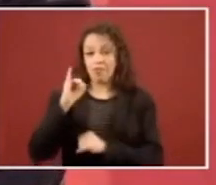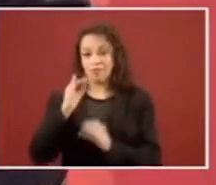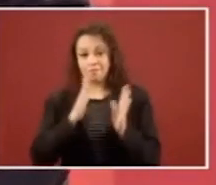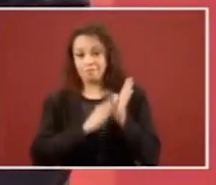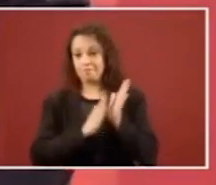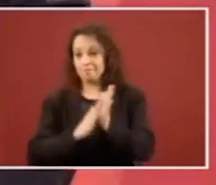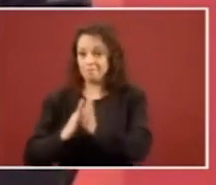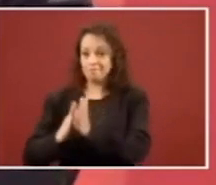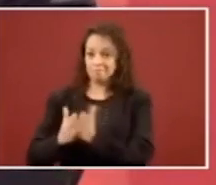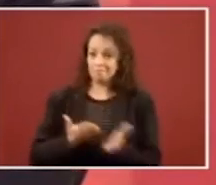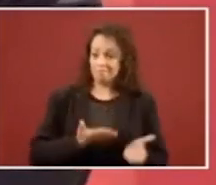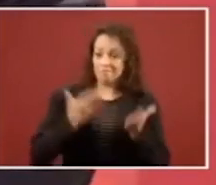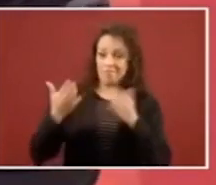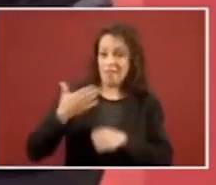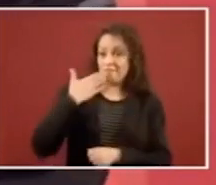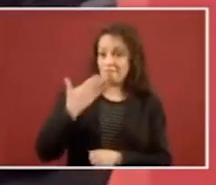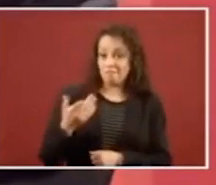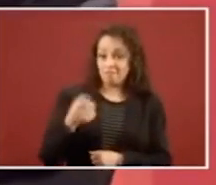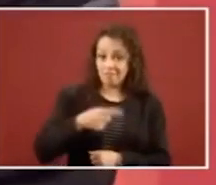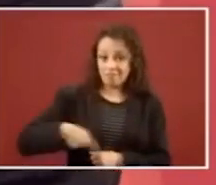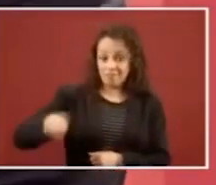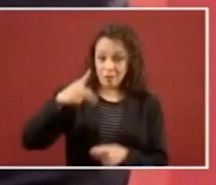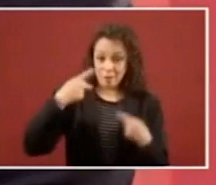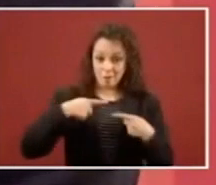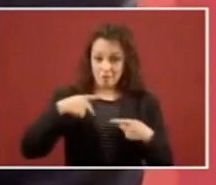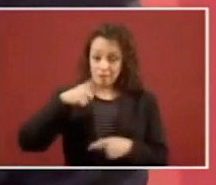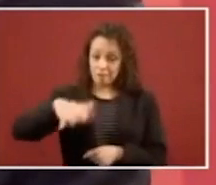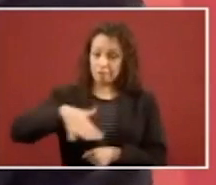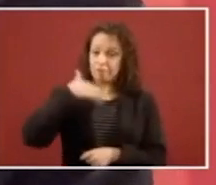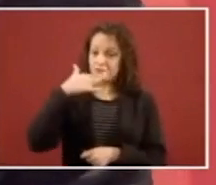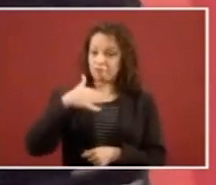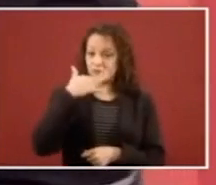o celebrarle a un corrupto